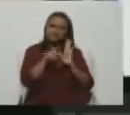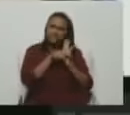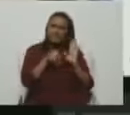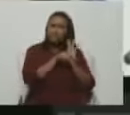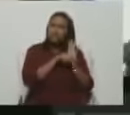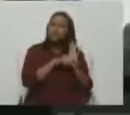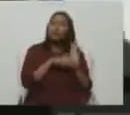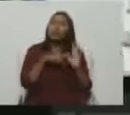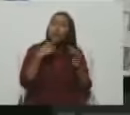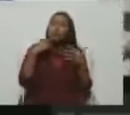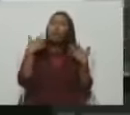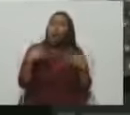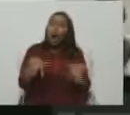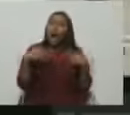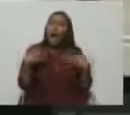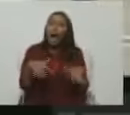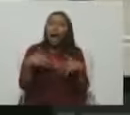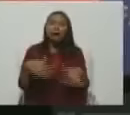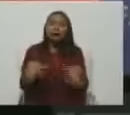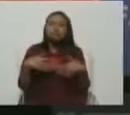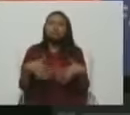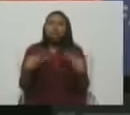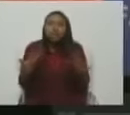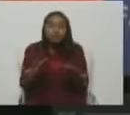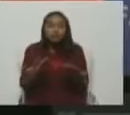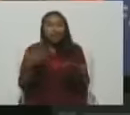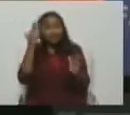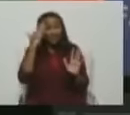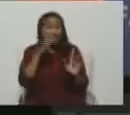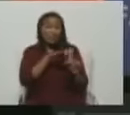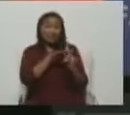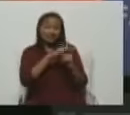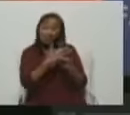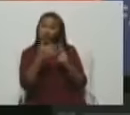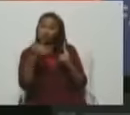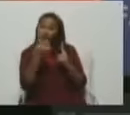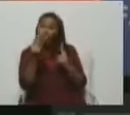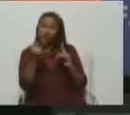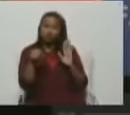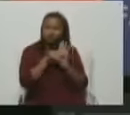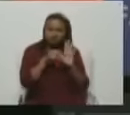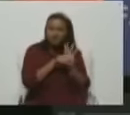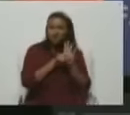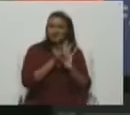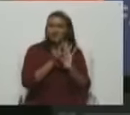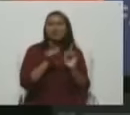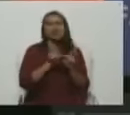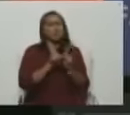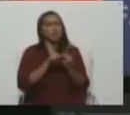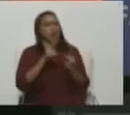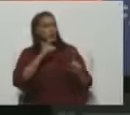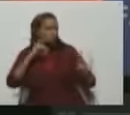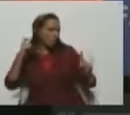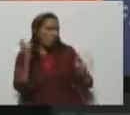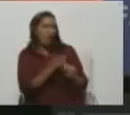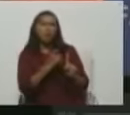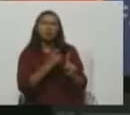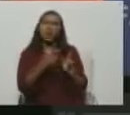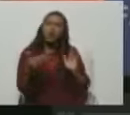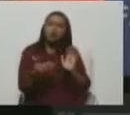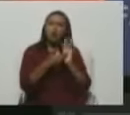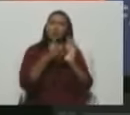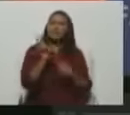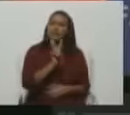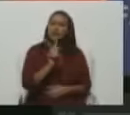Aún así, con esa situación de agresión contra la República, contra el Estado venezolano y